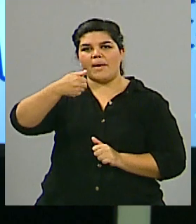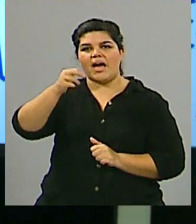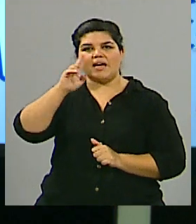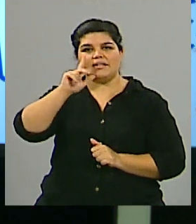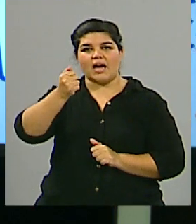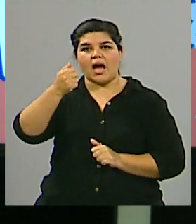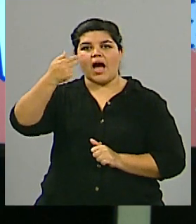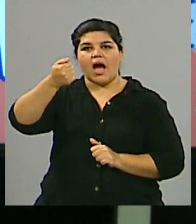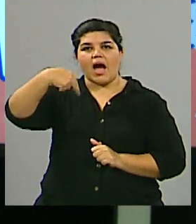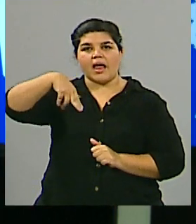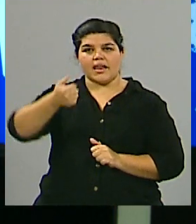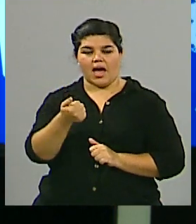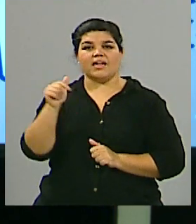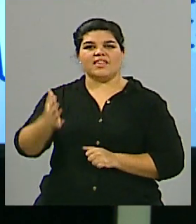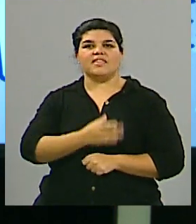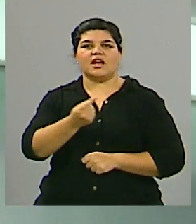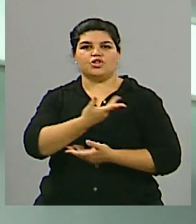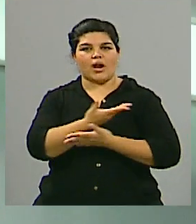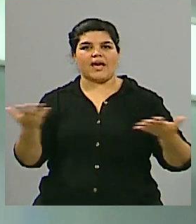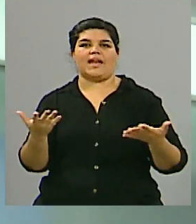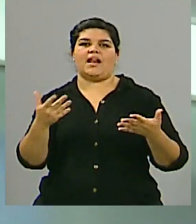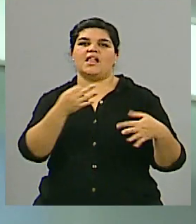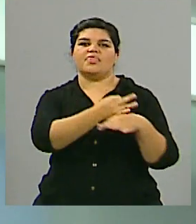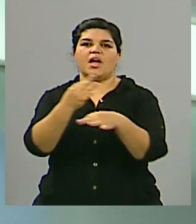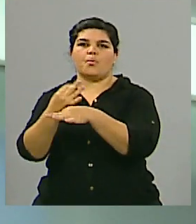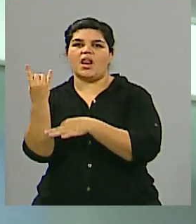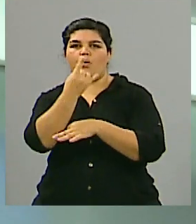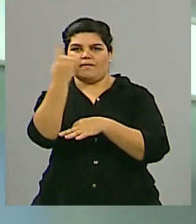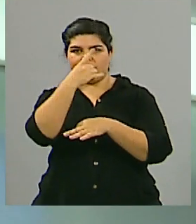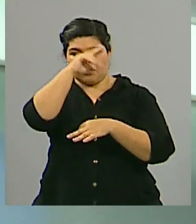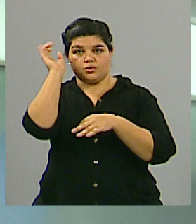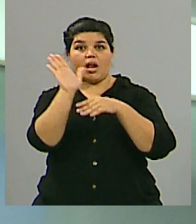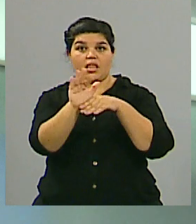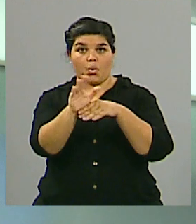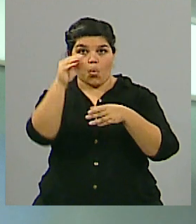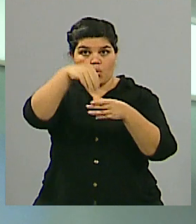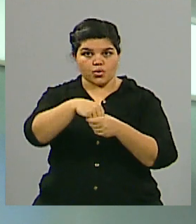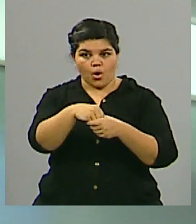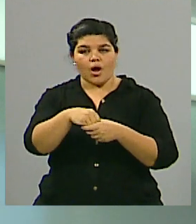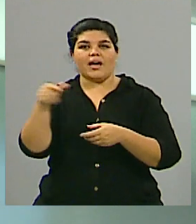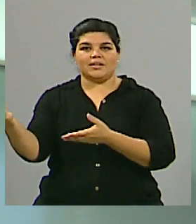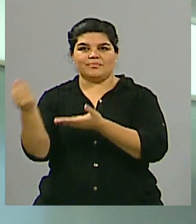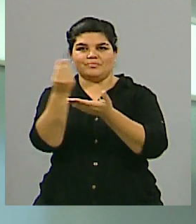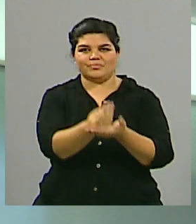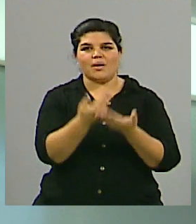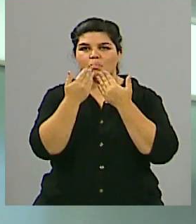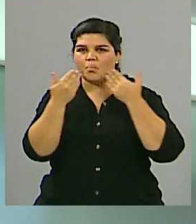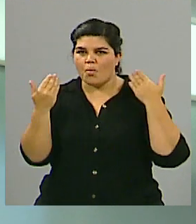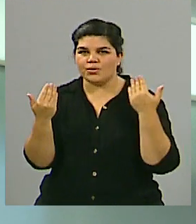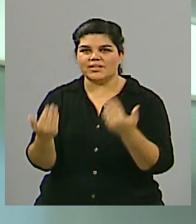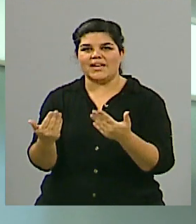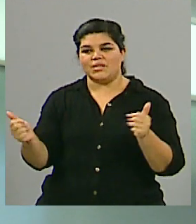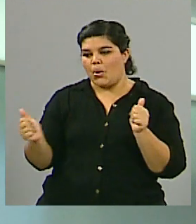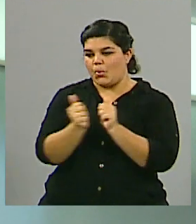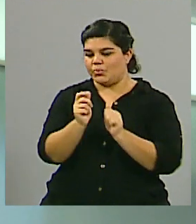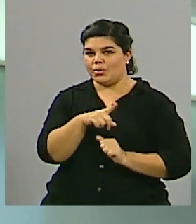nosotros, es directora general de los colegios de la Universidad Nacional de Cuyo, que le damos las gracias primero y la bienvenida, Mariana, por estar con nosotros aquí en